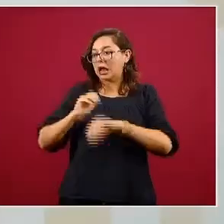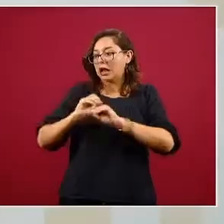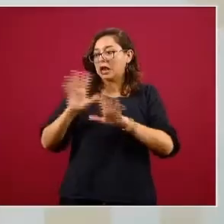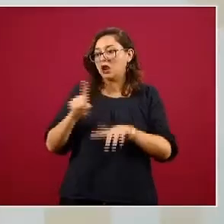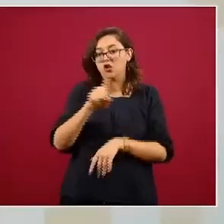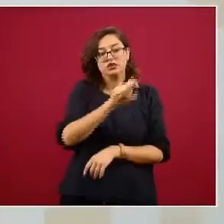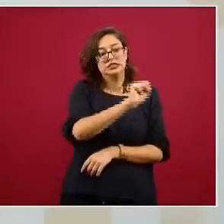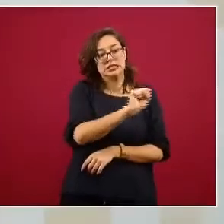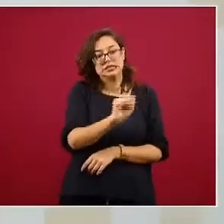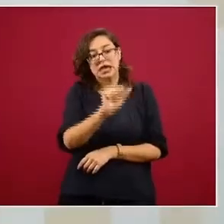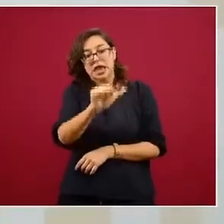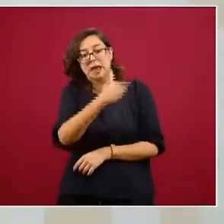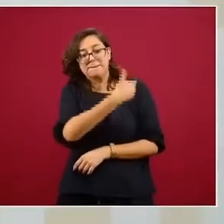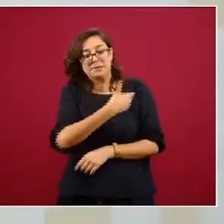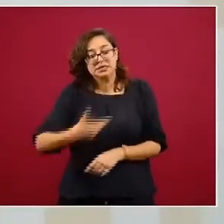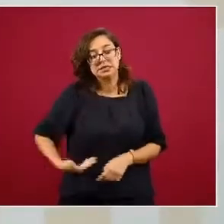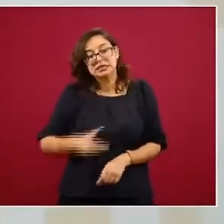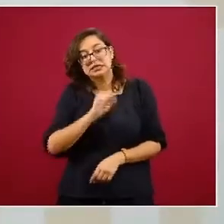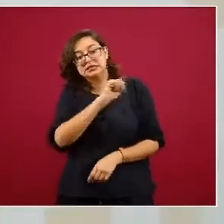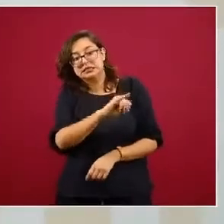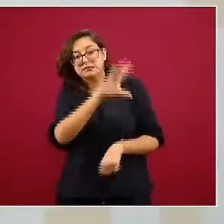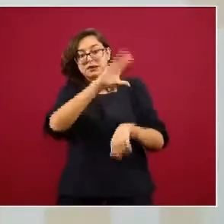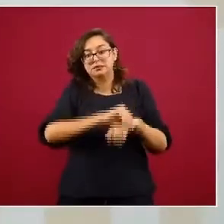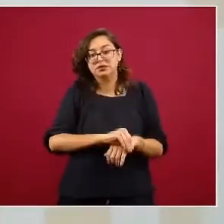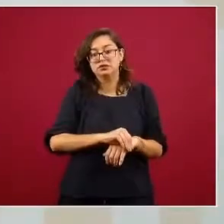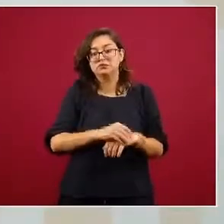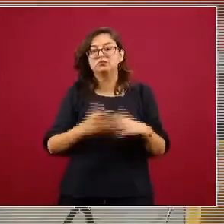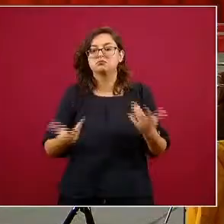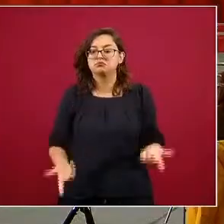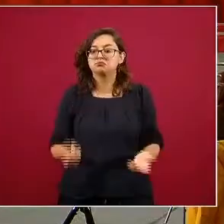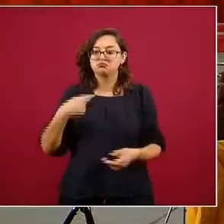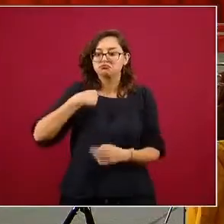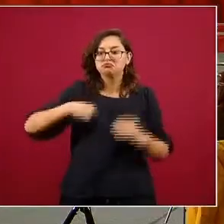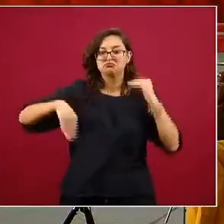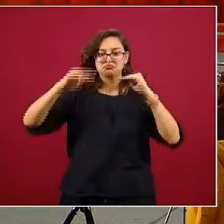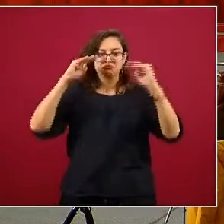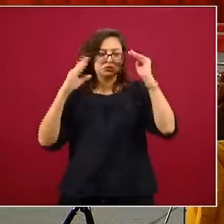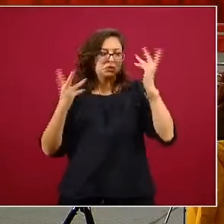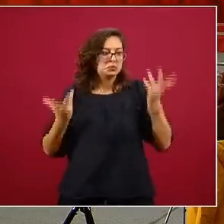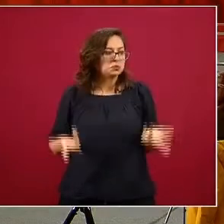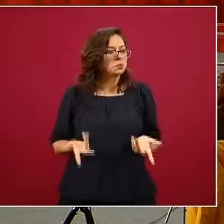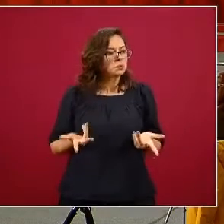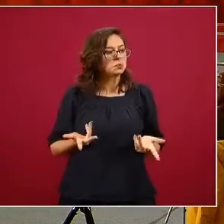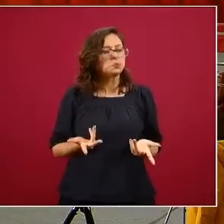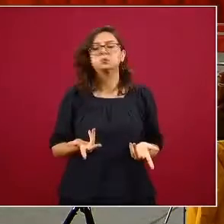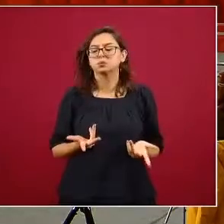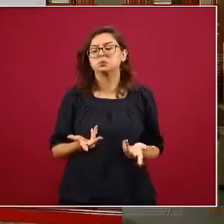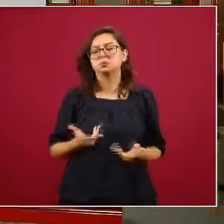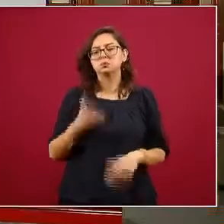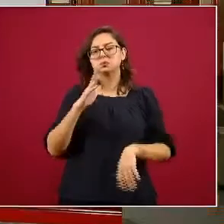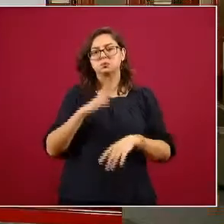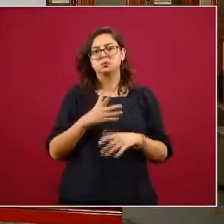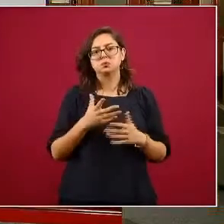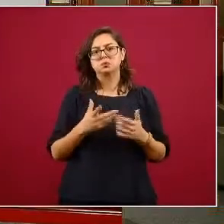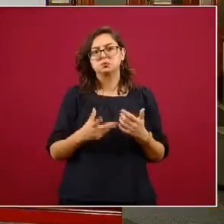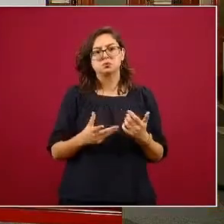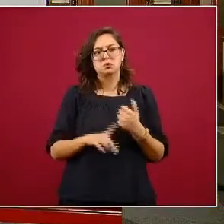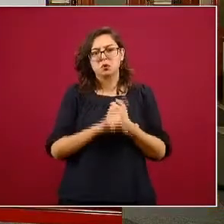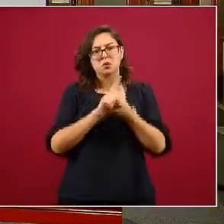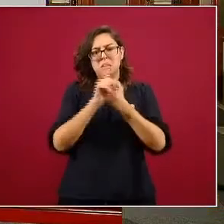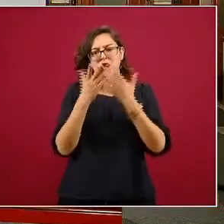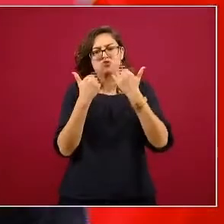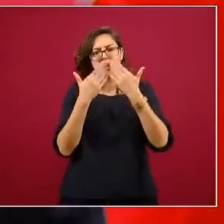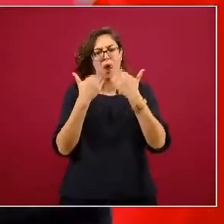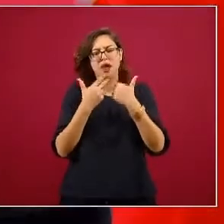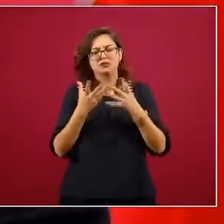de Salud, veo una salida práctica, técnica, de relativa fácil resolución,